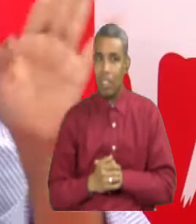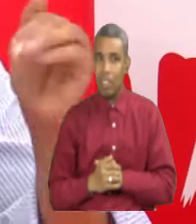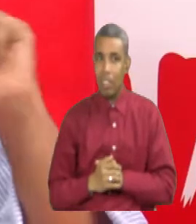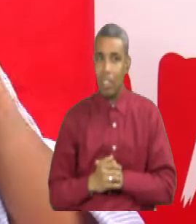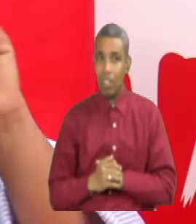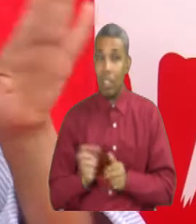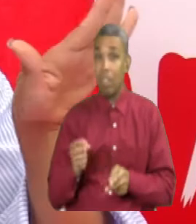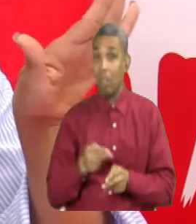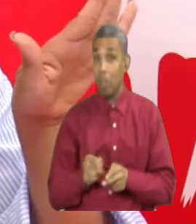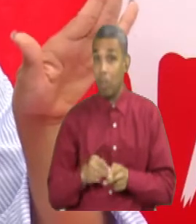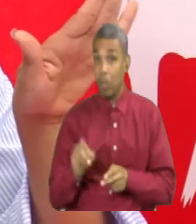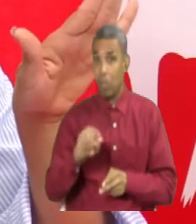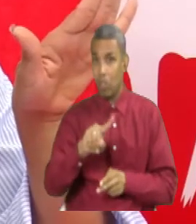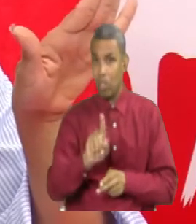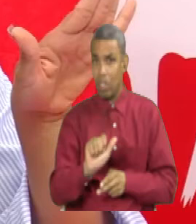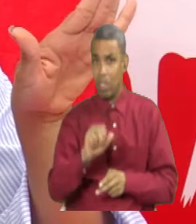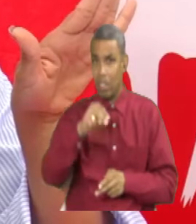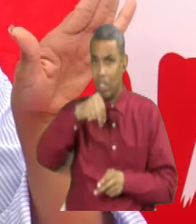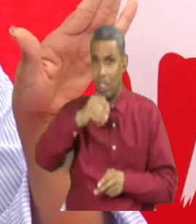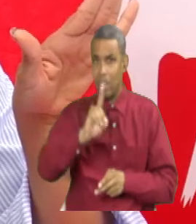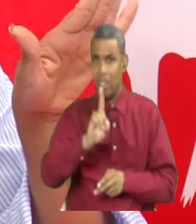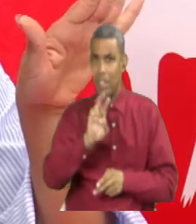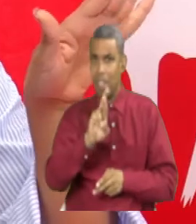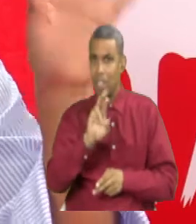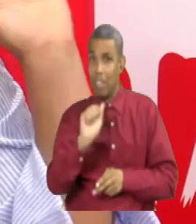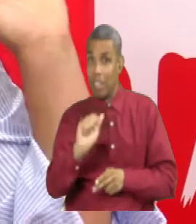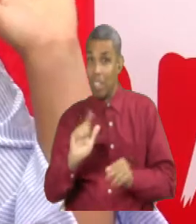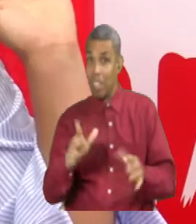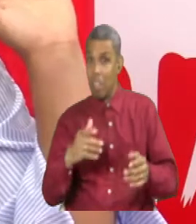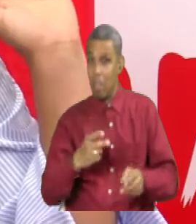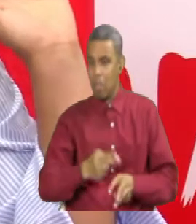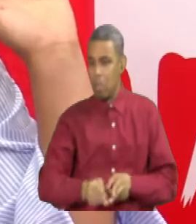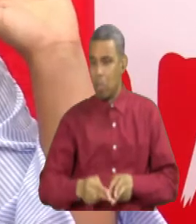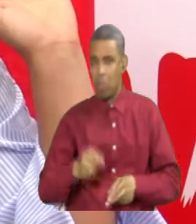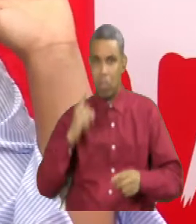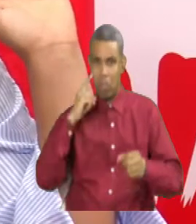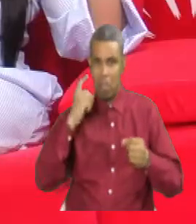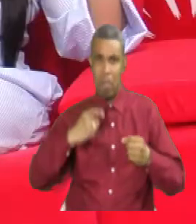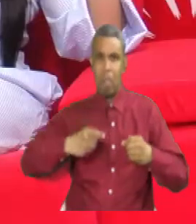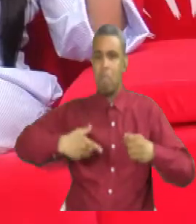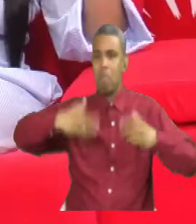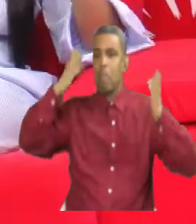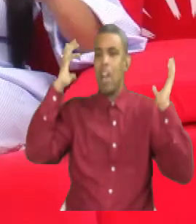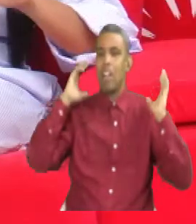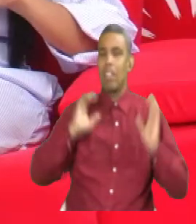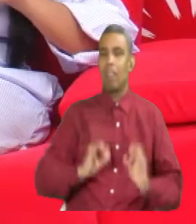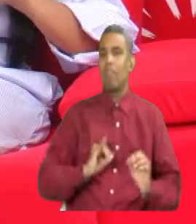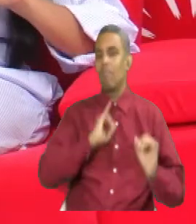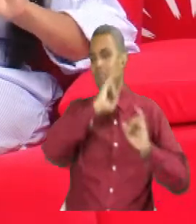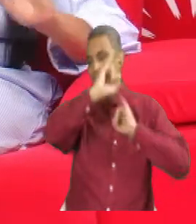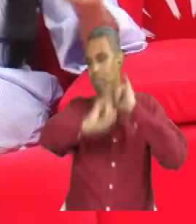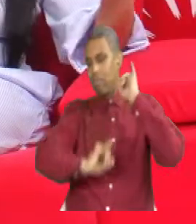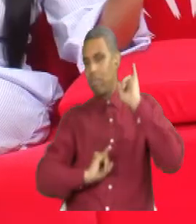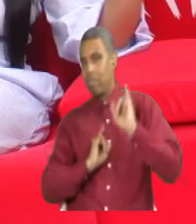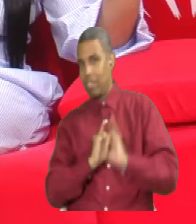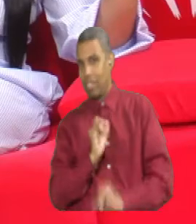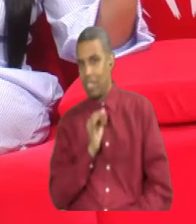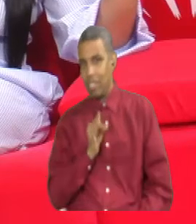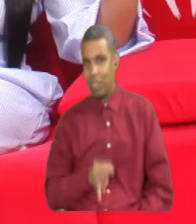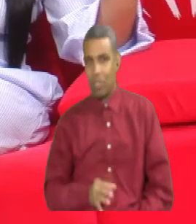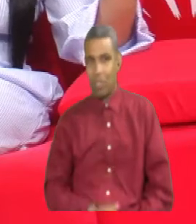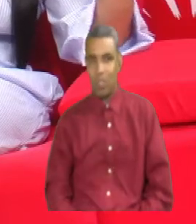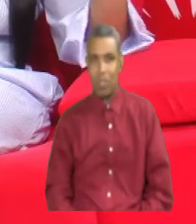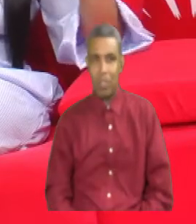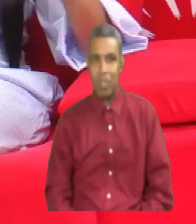va, ella llega a estos países. Y por supuesto, desde allá nos mandan saludos aquí en casa. Por supuesto que sí. Hemos tenido las puertas